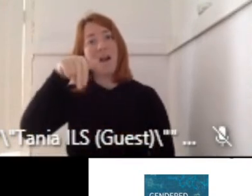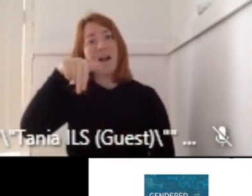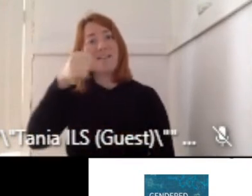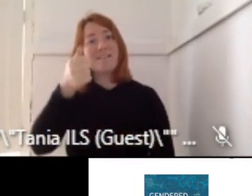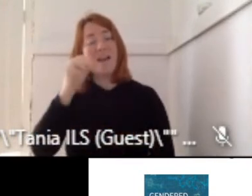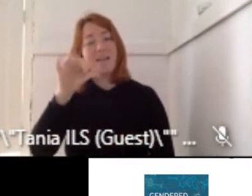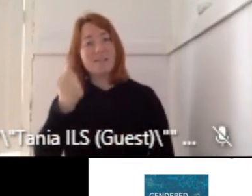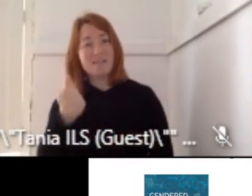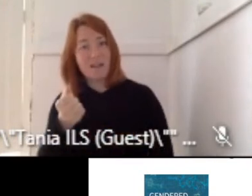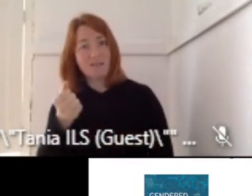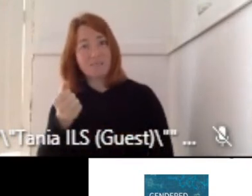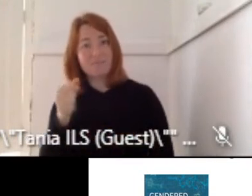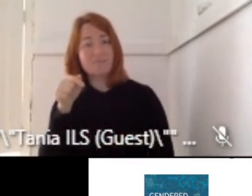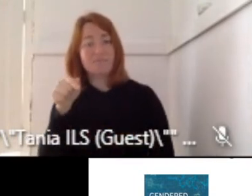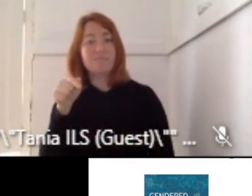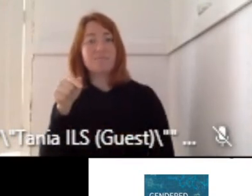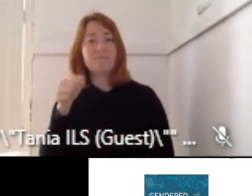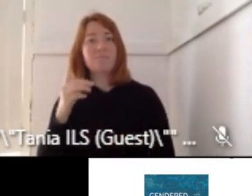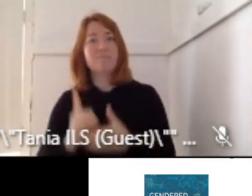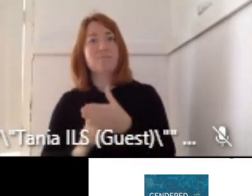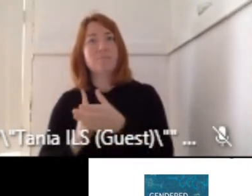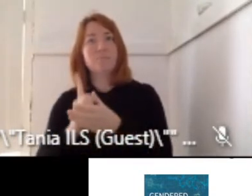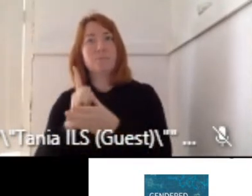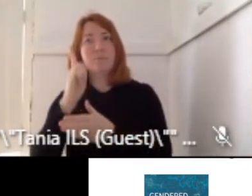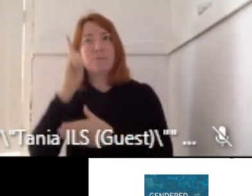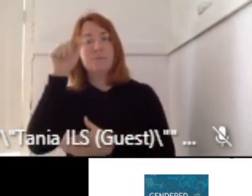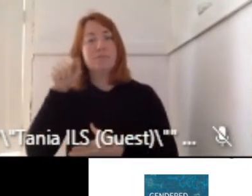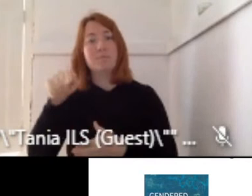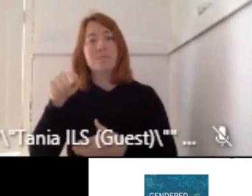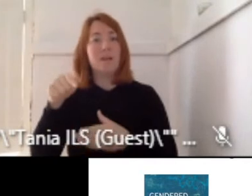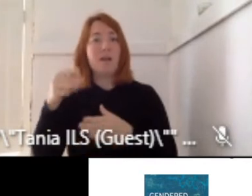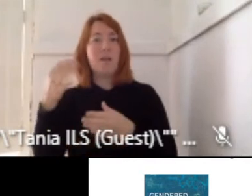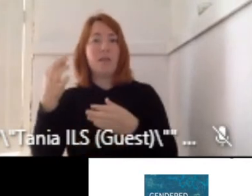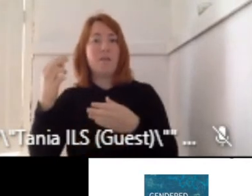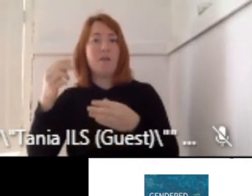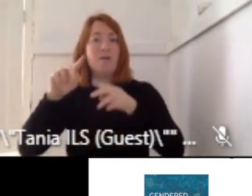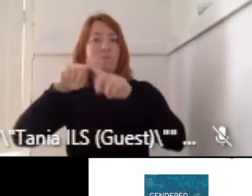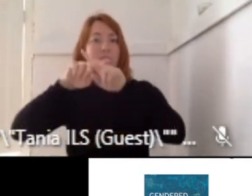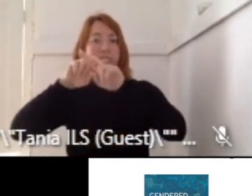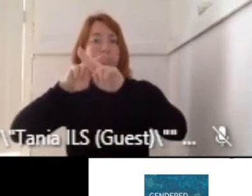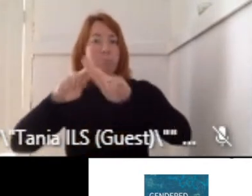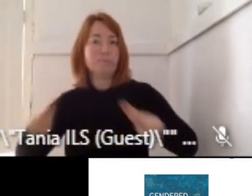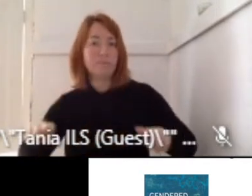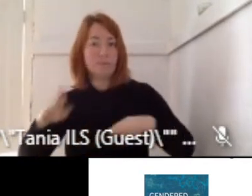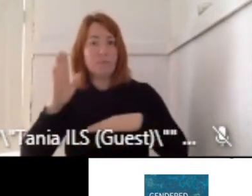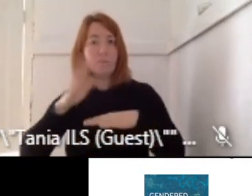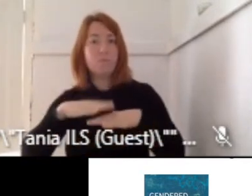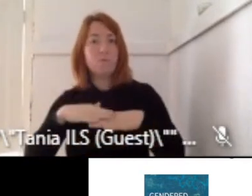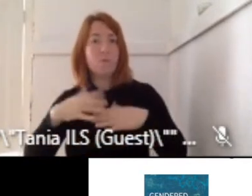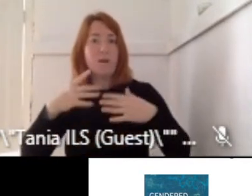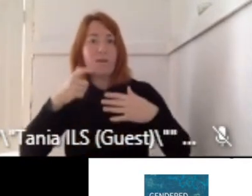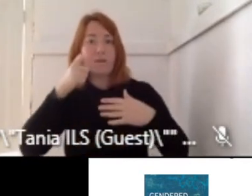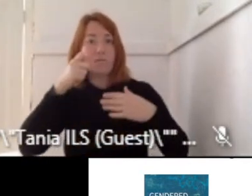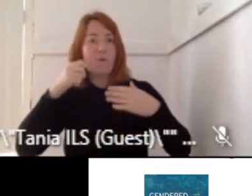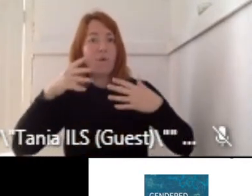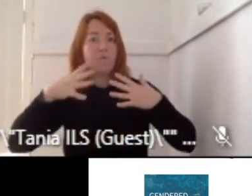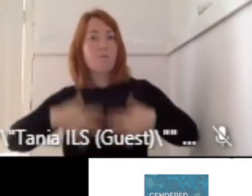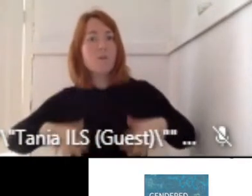cancelar la caminata espacial por la falta de trajes de la talla adecuada.